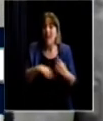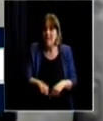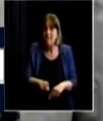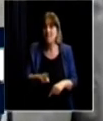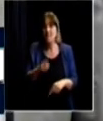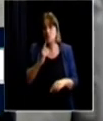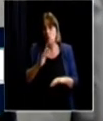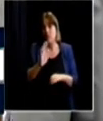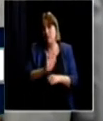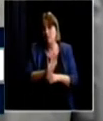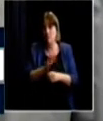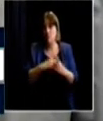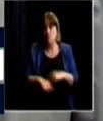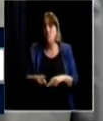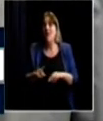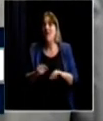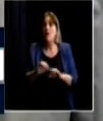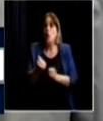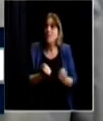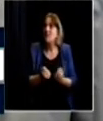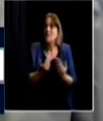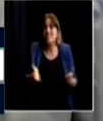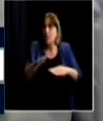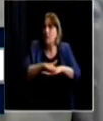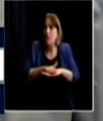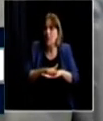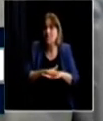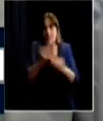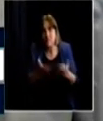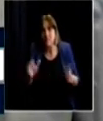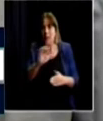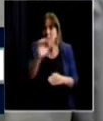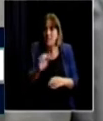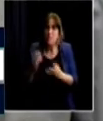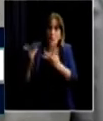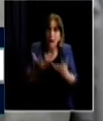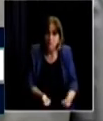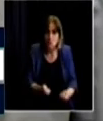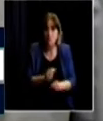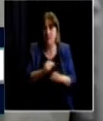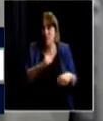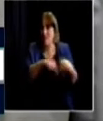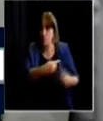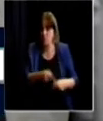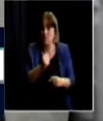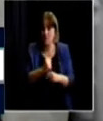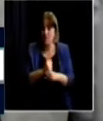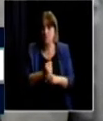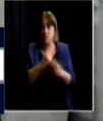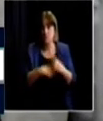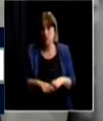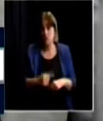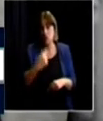se corta con el cierre emprendimiento y eso estuvo evaluado y valorado así que la respuesta es